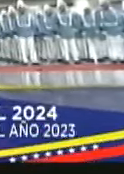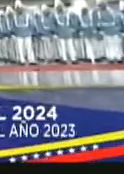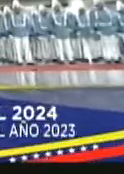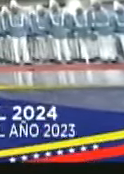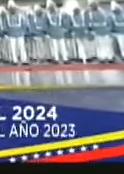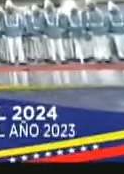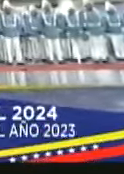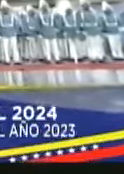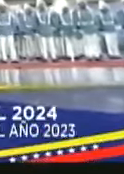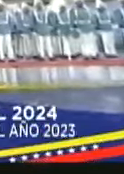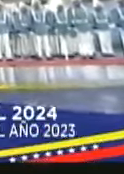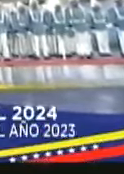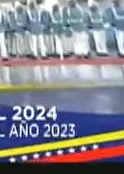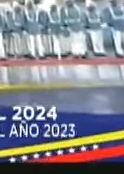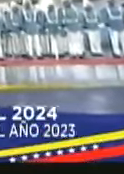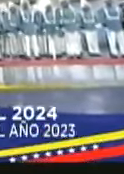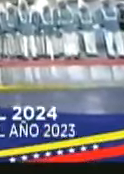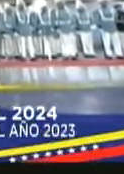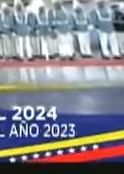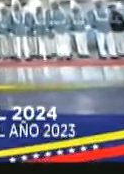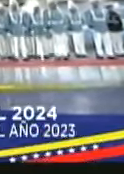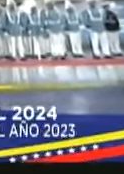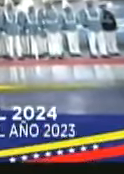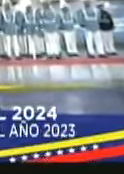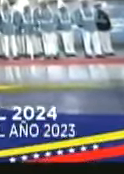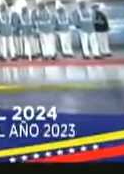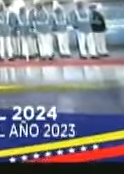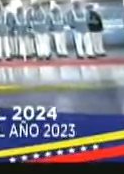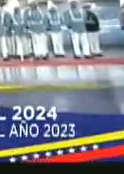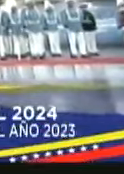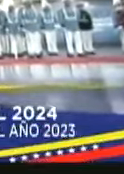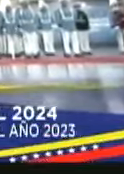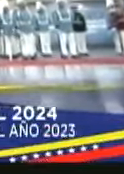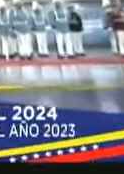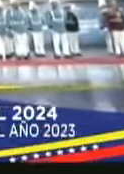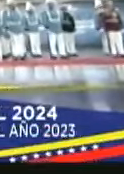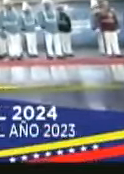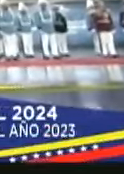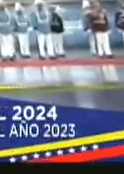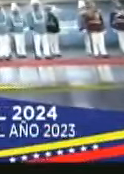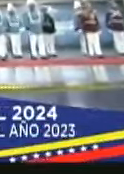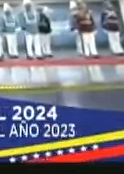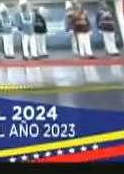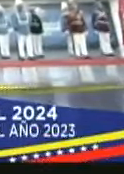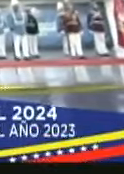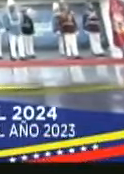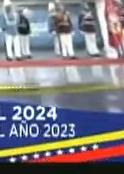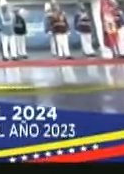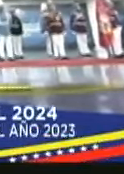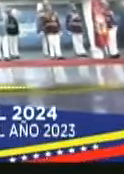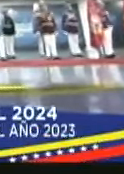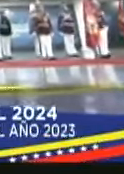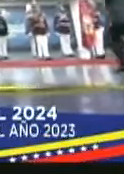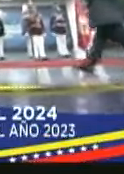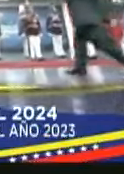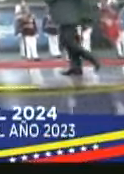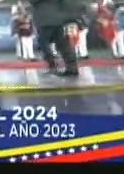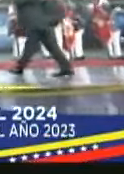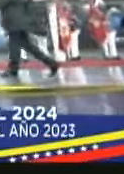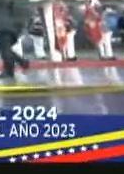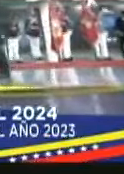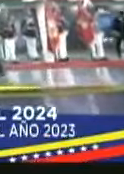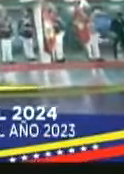Calma y cordura, así lo exigía el jefe de Estado, máxima unión nacional, que el equipo de